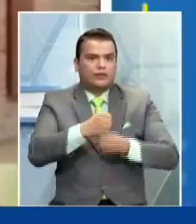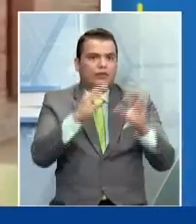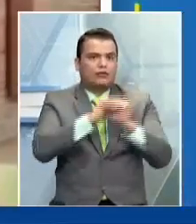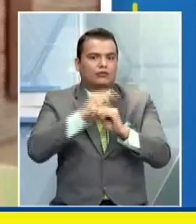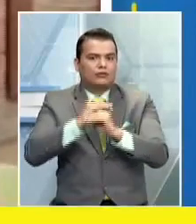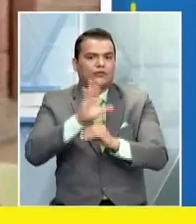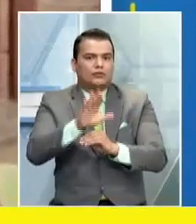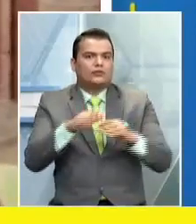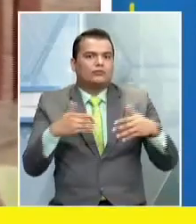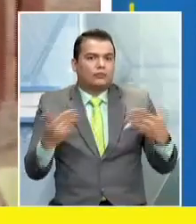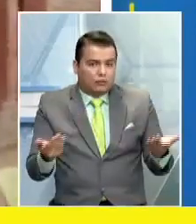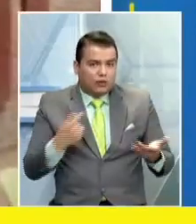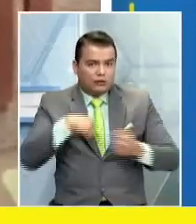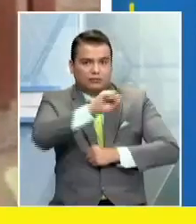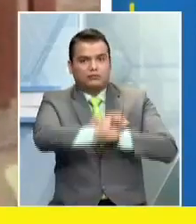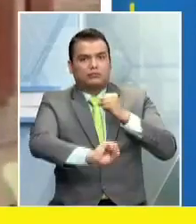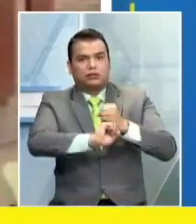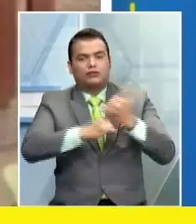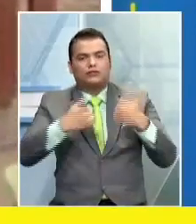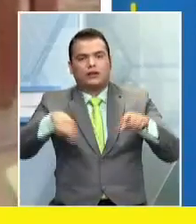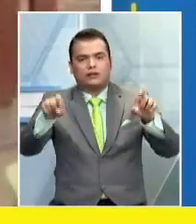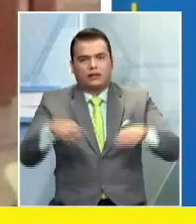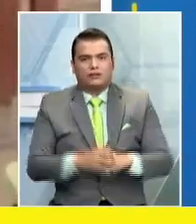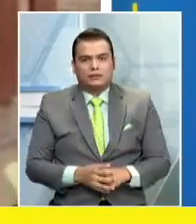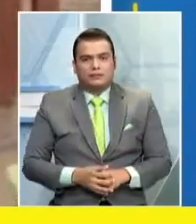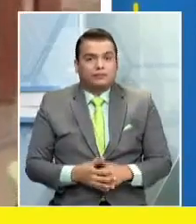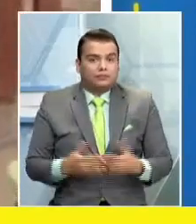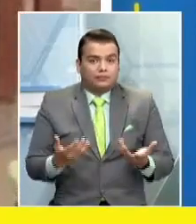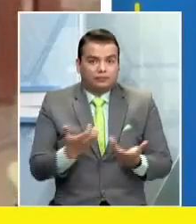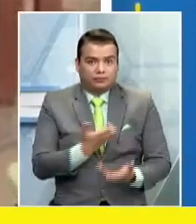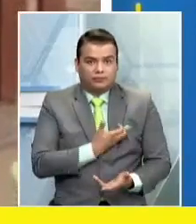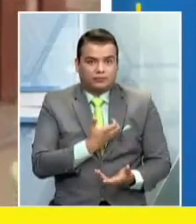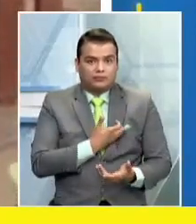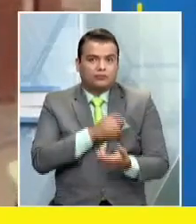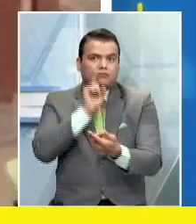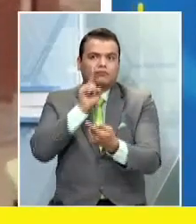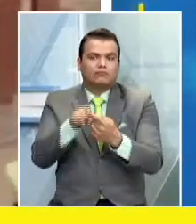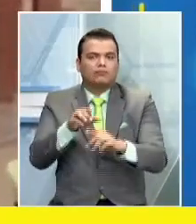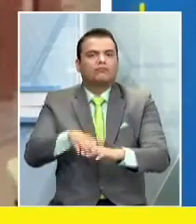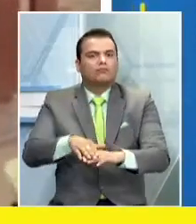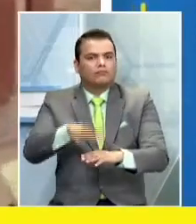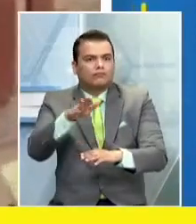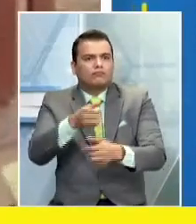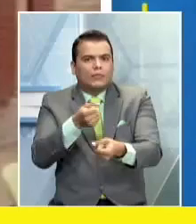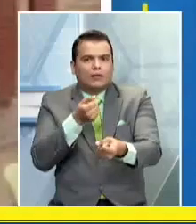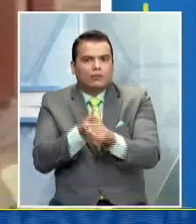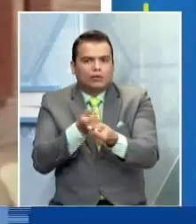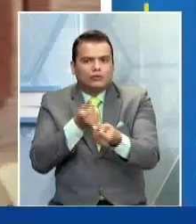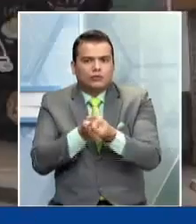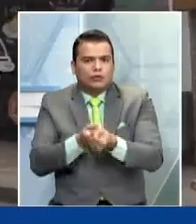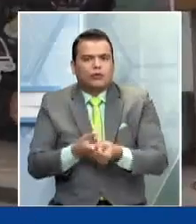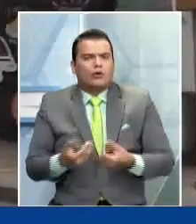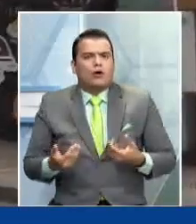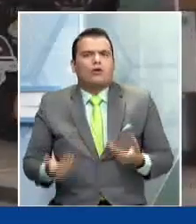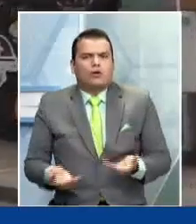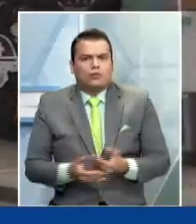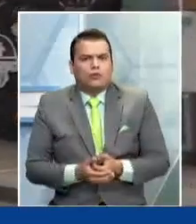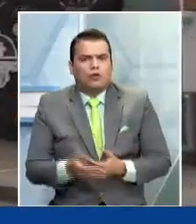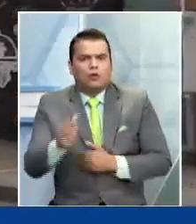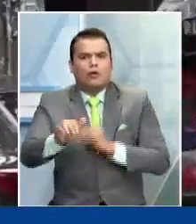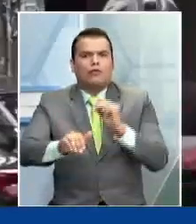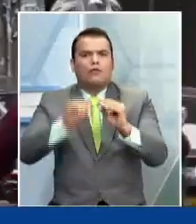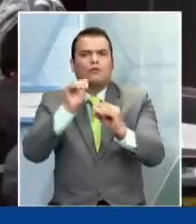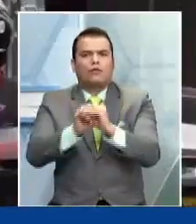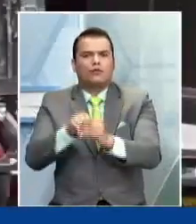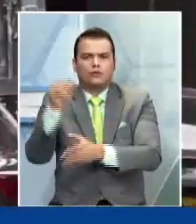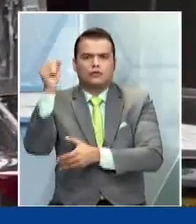Hay un interés de la administración municipal, el alcalde Jorge Iván Ospina se está comprometido, el consejo está comprometido en sacar un fondo de